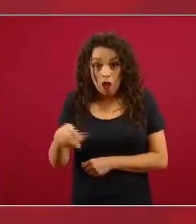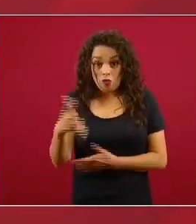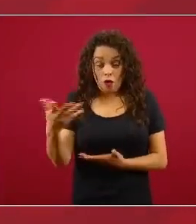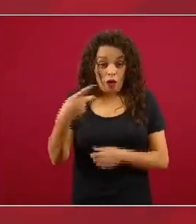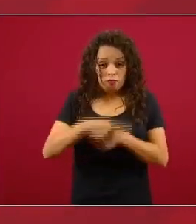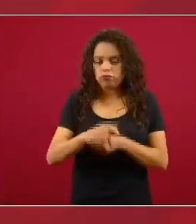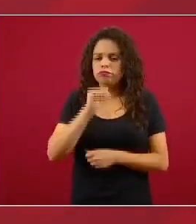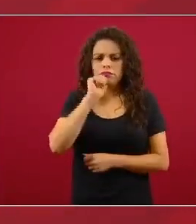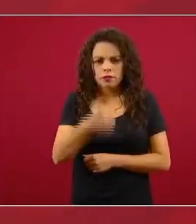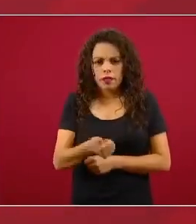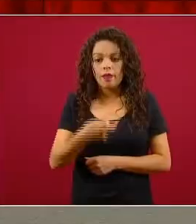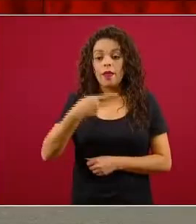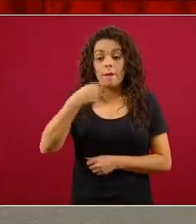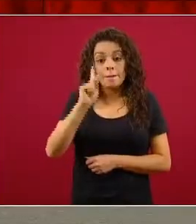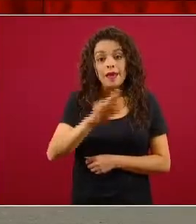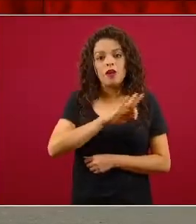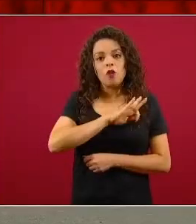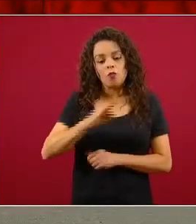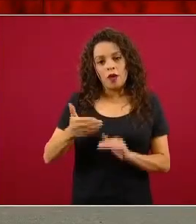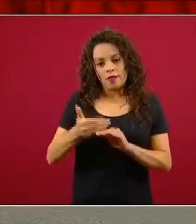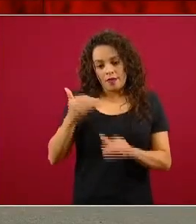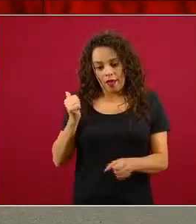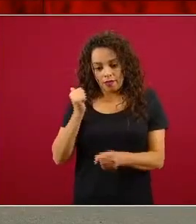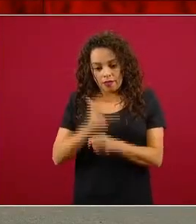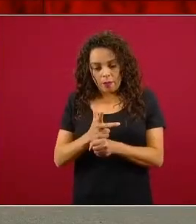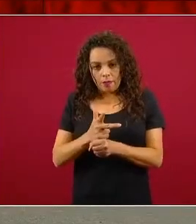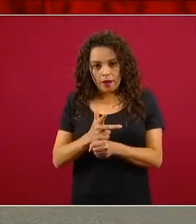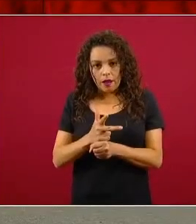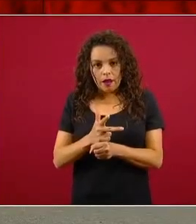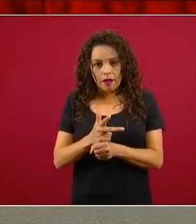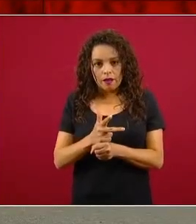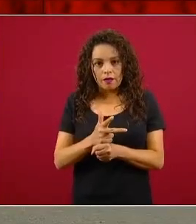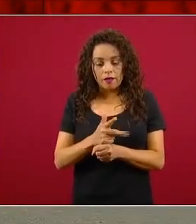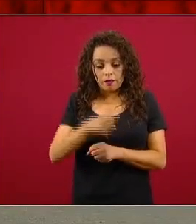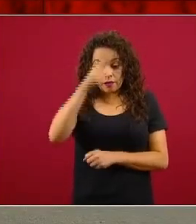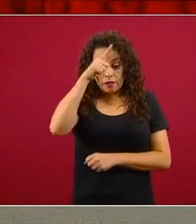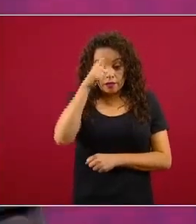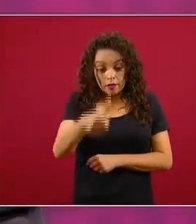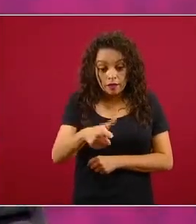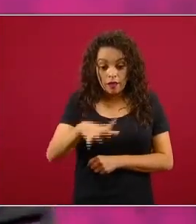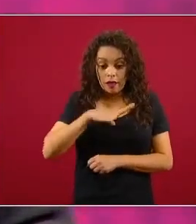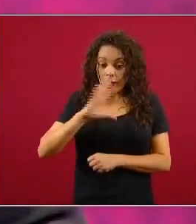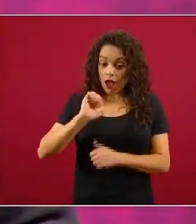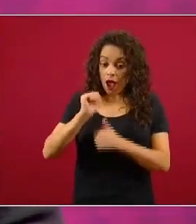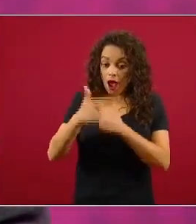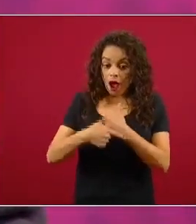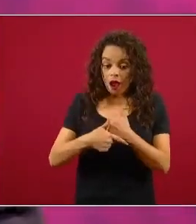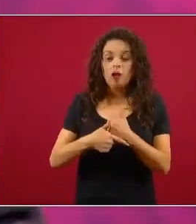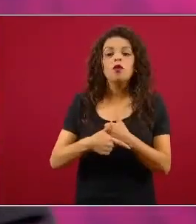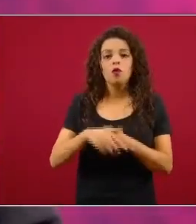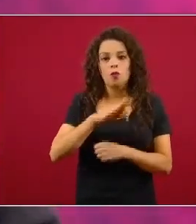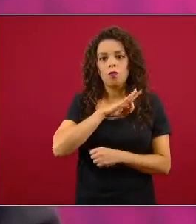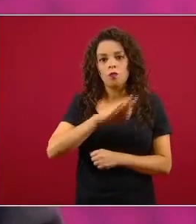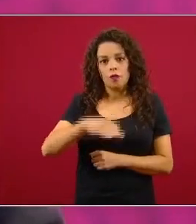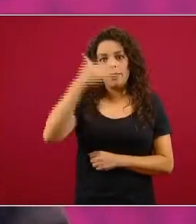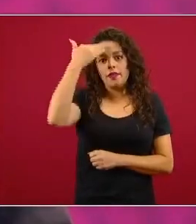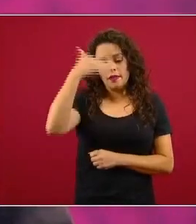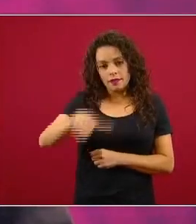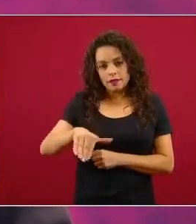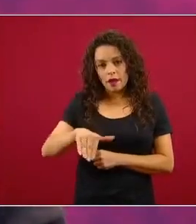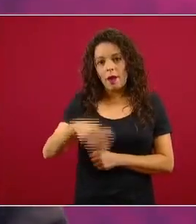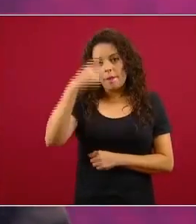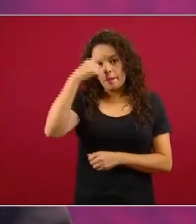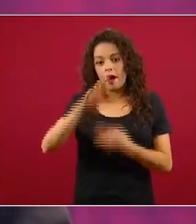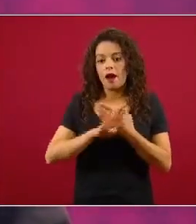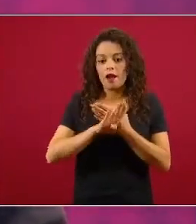cambio permite detectar tempranamente lesiones que anticipan el cáncer por varios años.